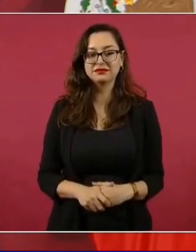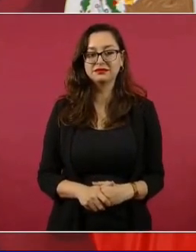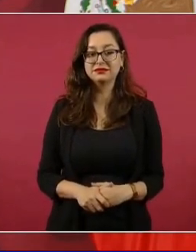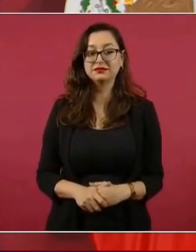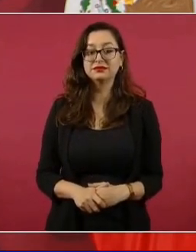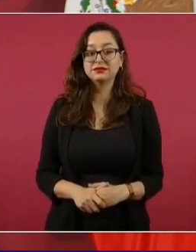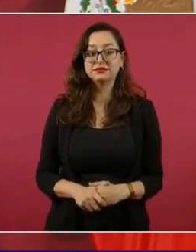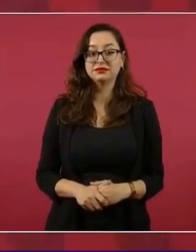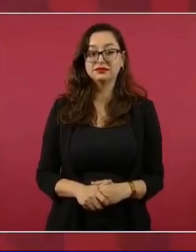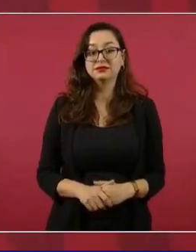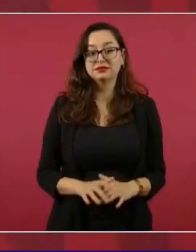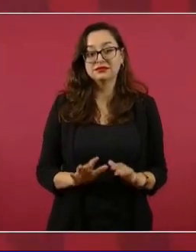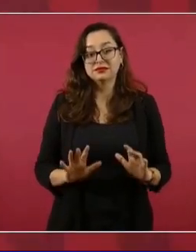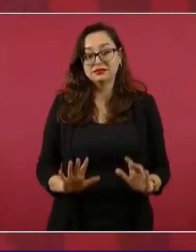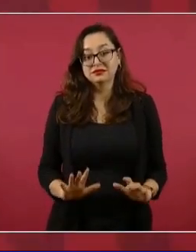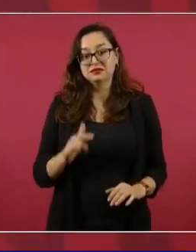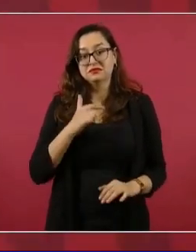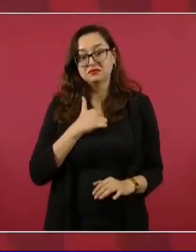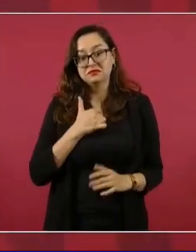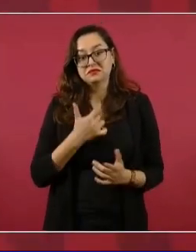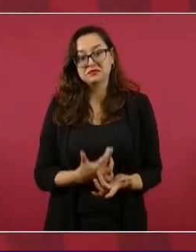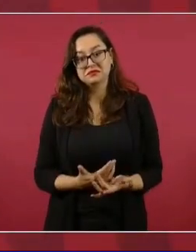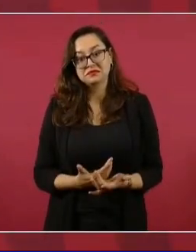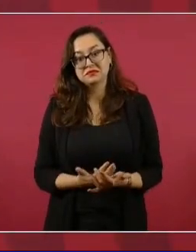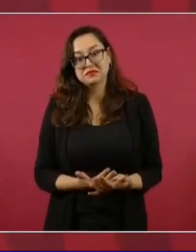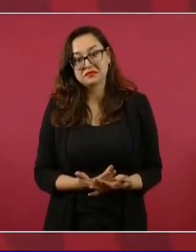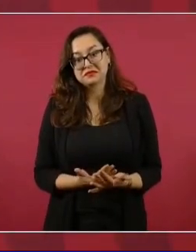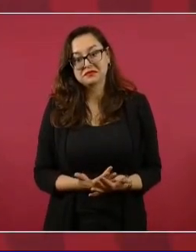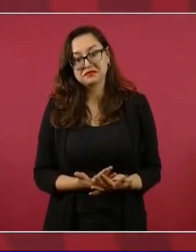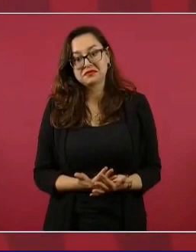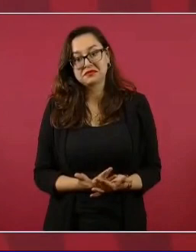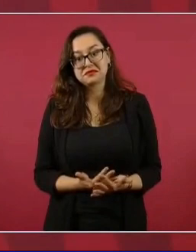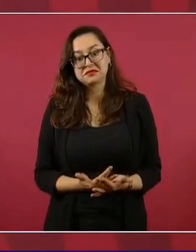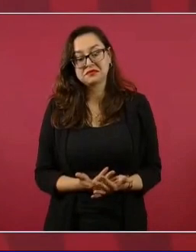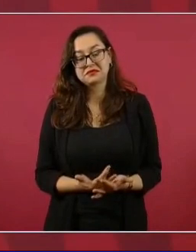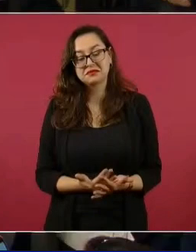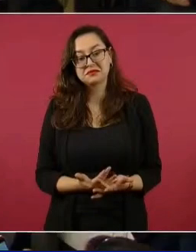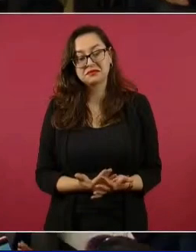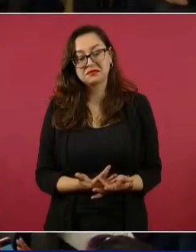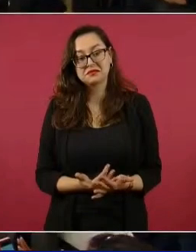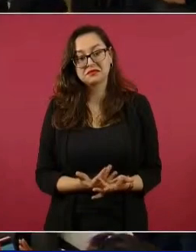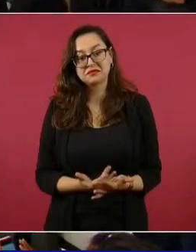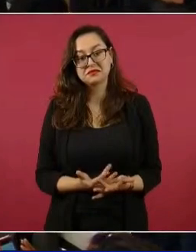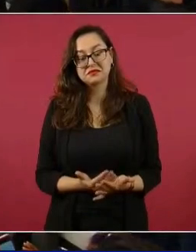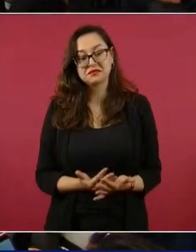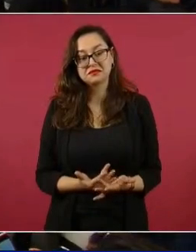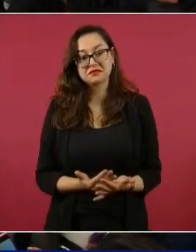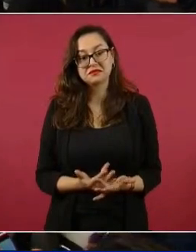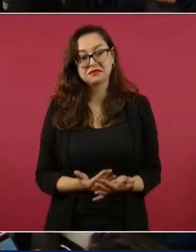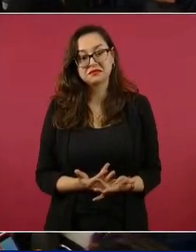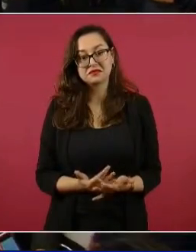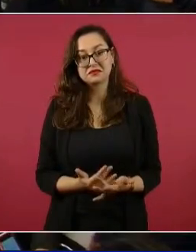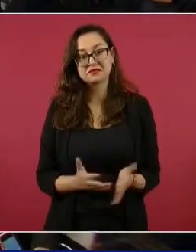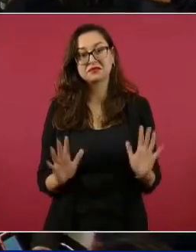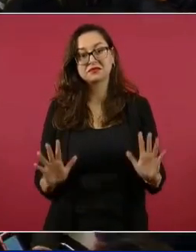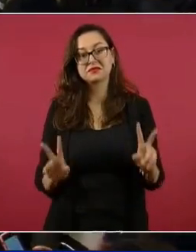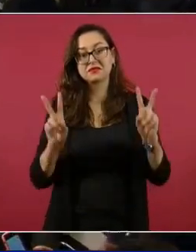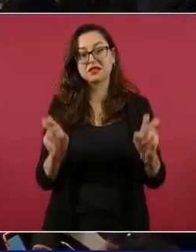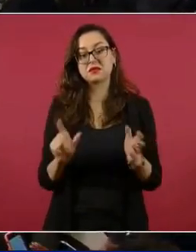Y estoy esperando lo de si van a liberar al pajarito,